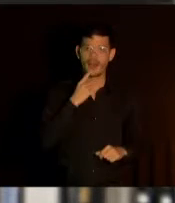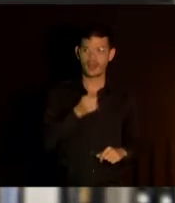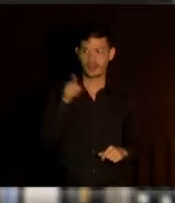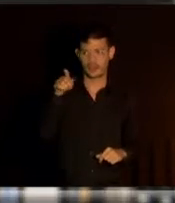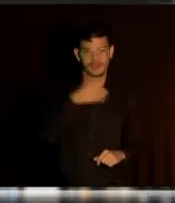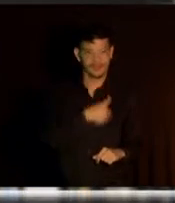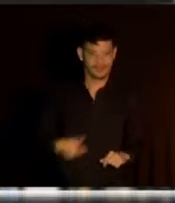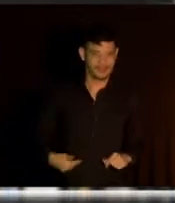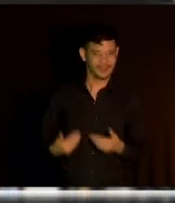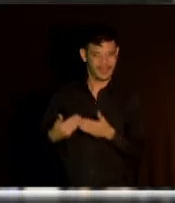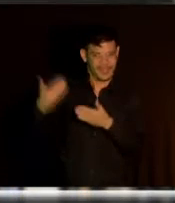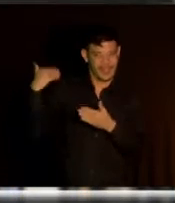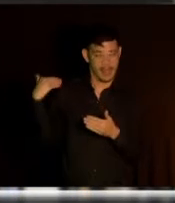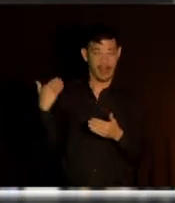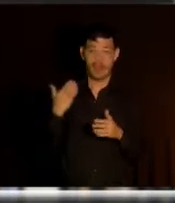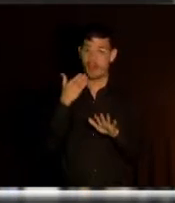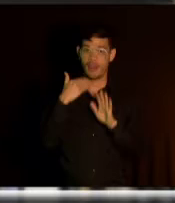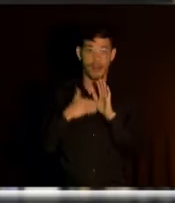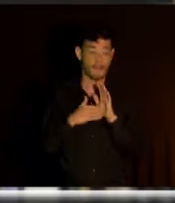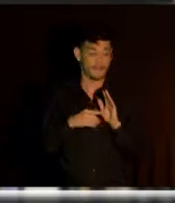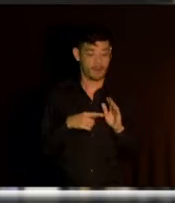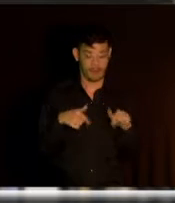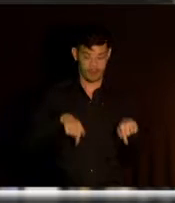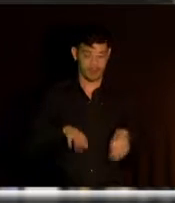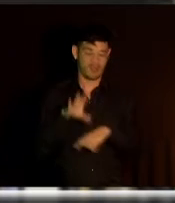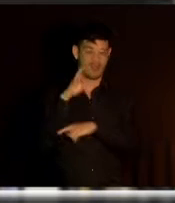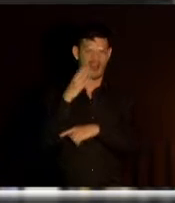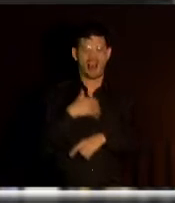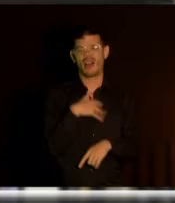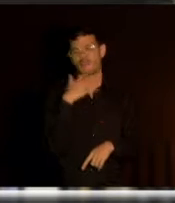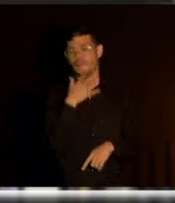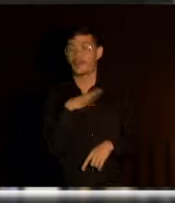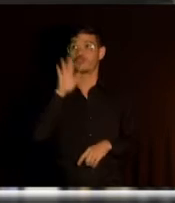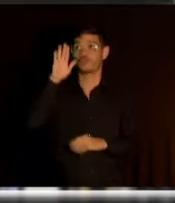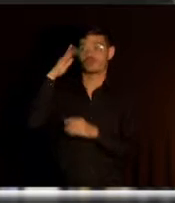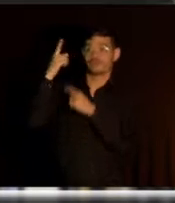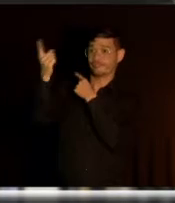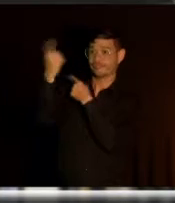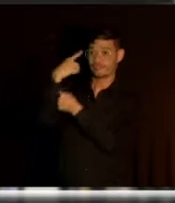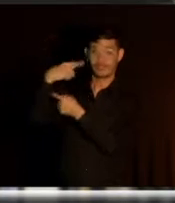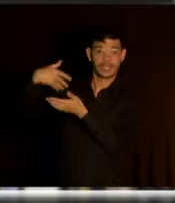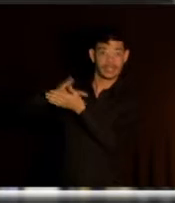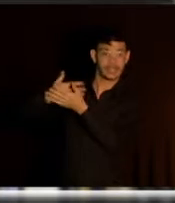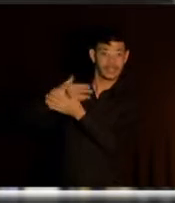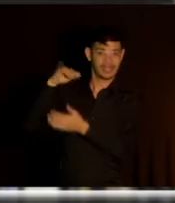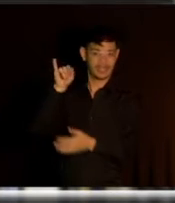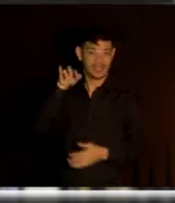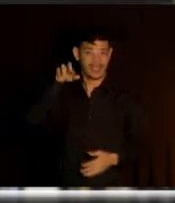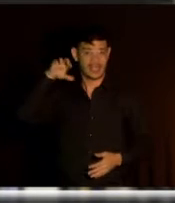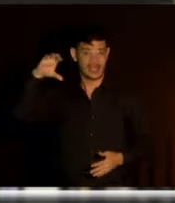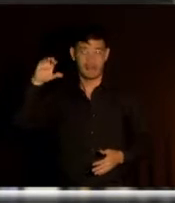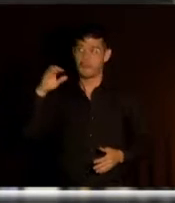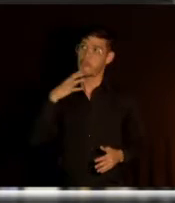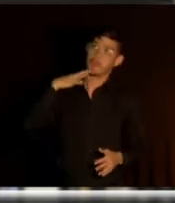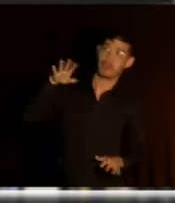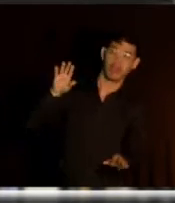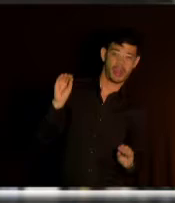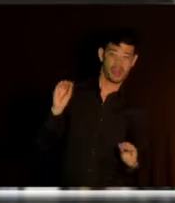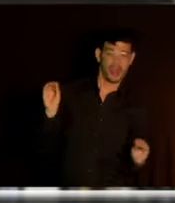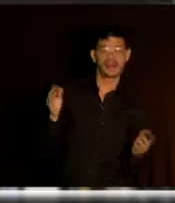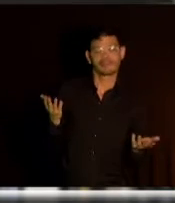en caso de que no se dé cumplimiento a los lineamientos del IPC, pues hombre, podemos estar, en el caso de